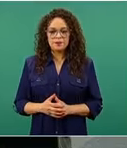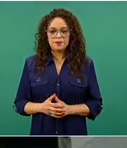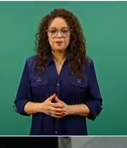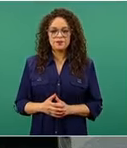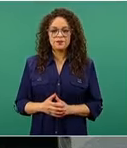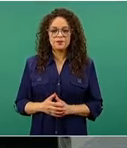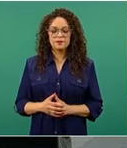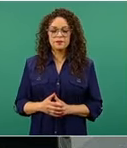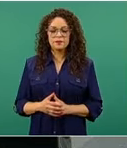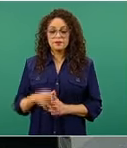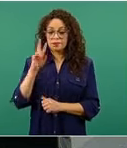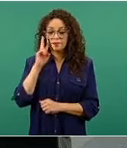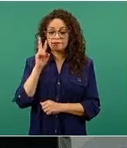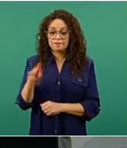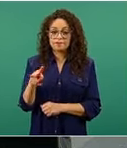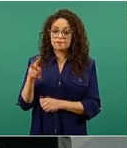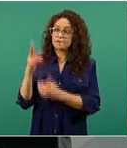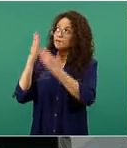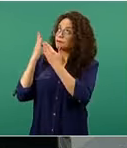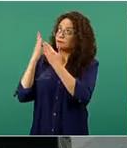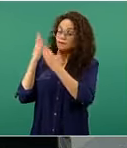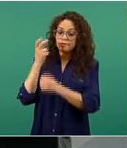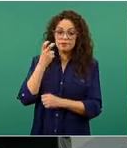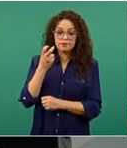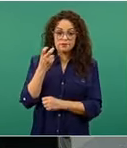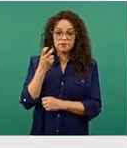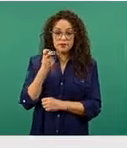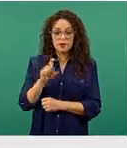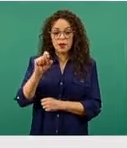Y así queda los números,